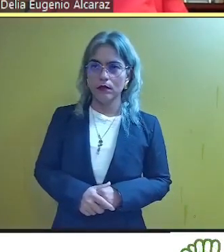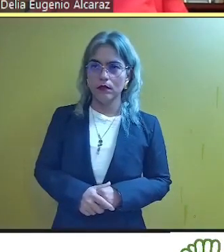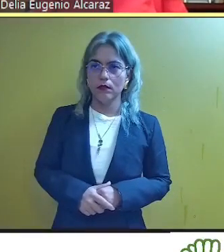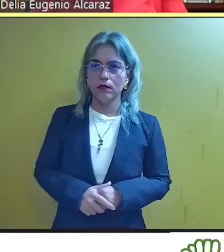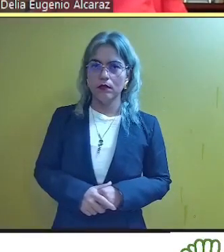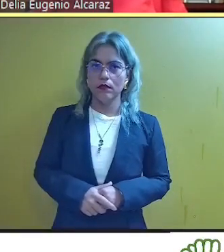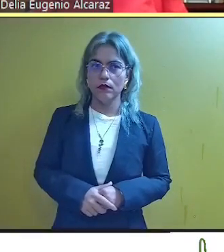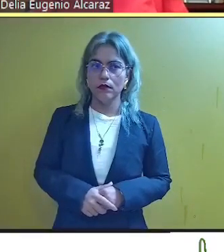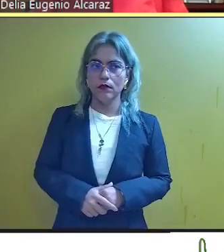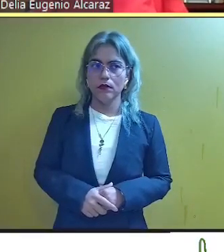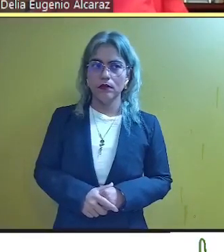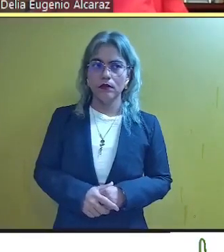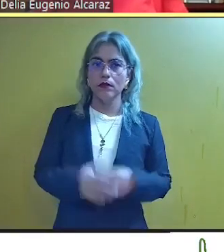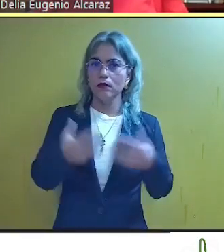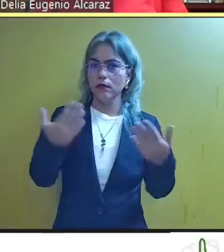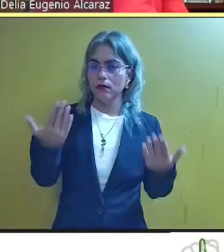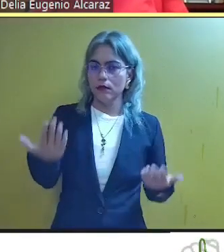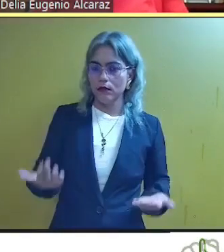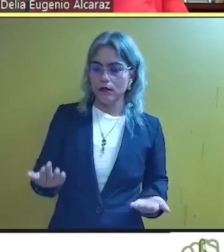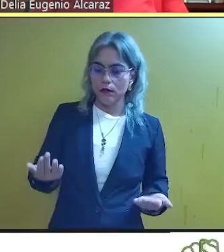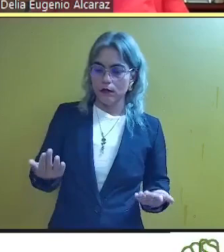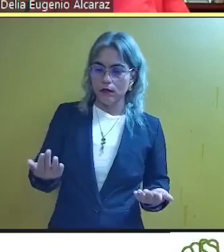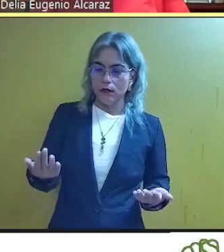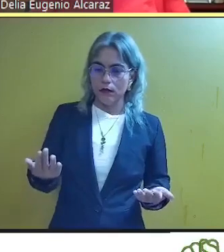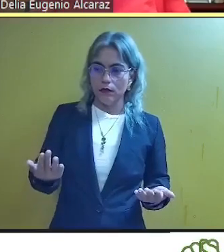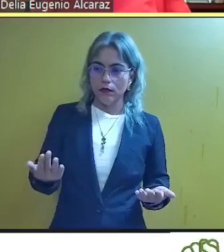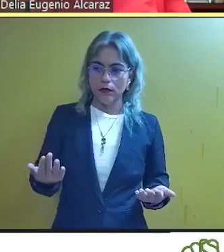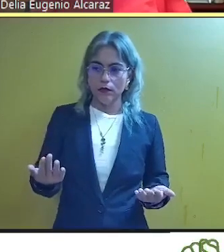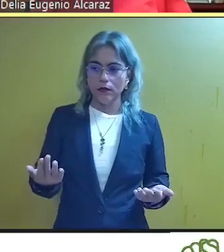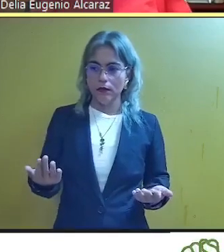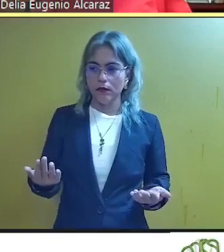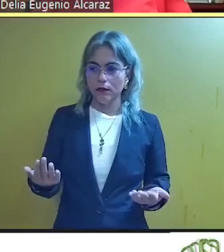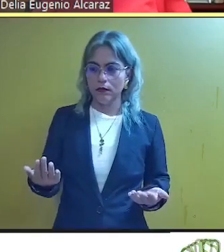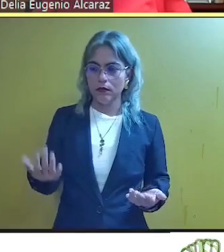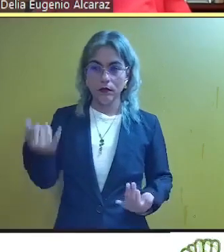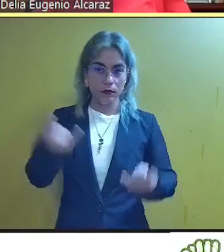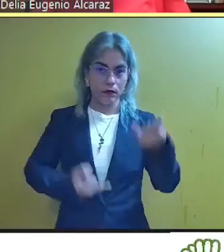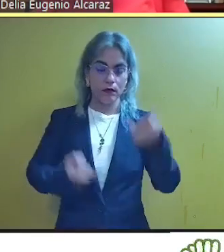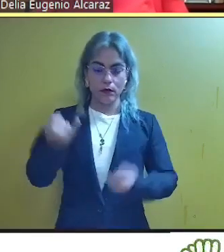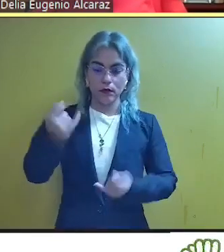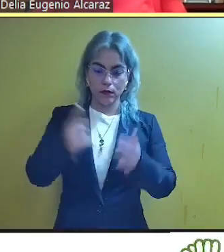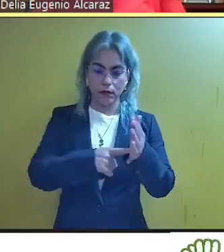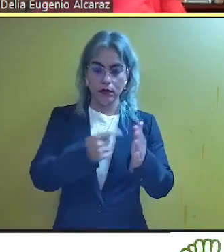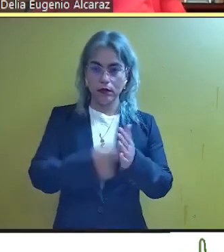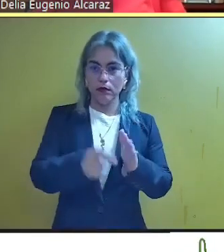o será parte de el juicio electoral,